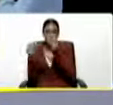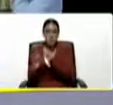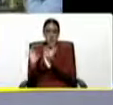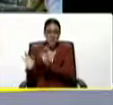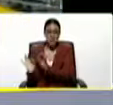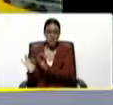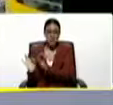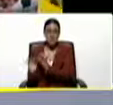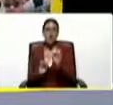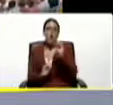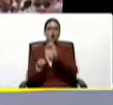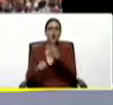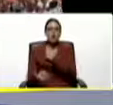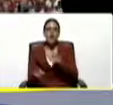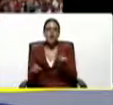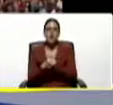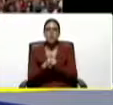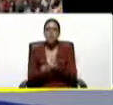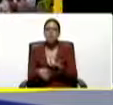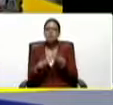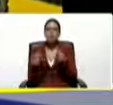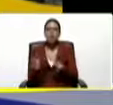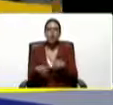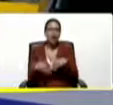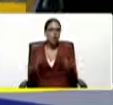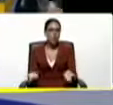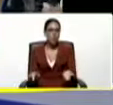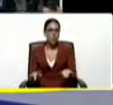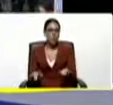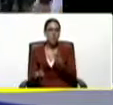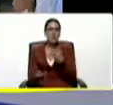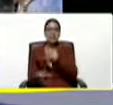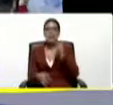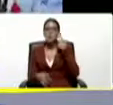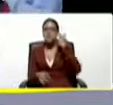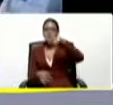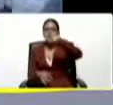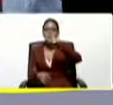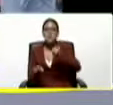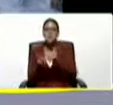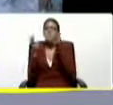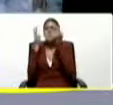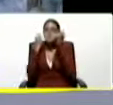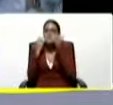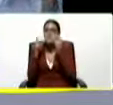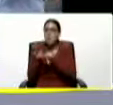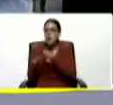Que lo muevan en las teclas los gringos. Títere de la oligarquía.